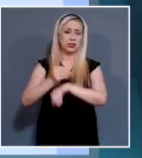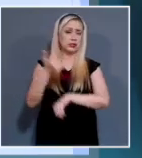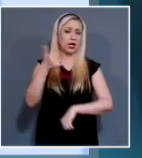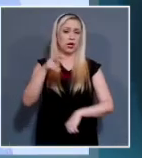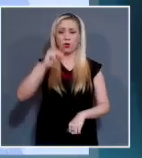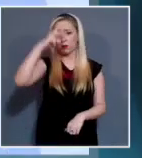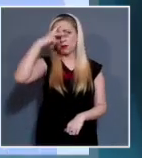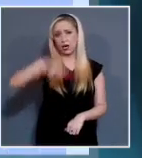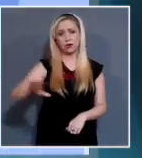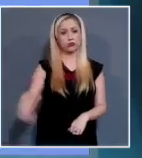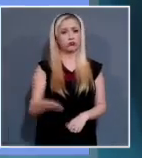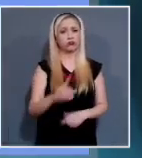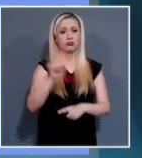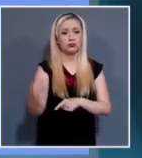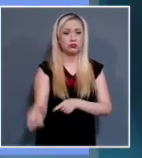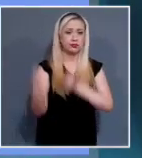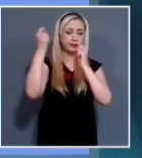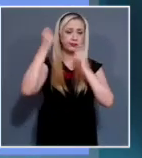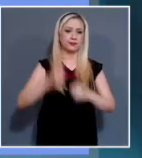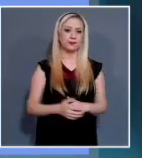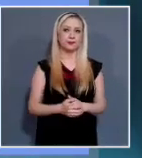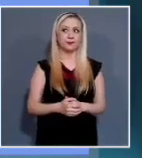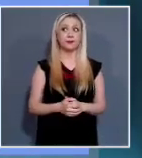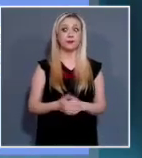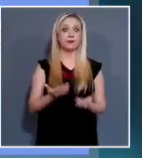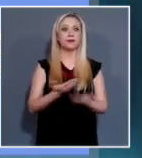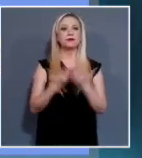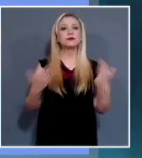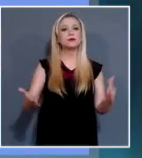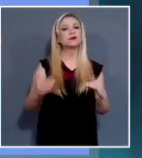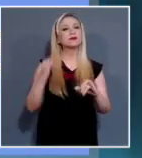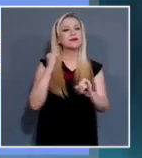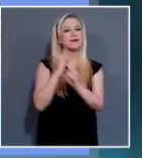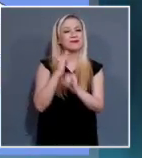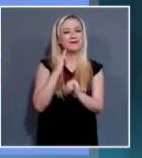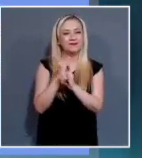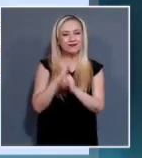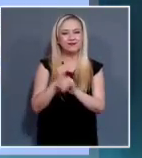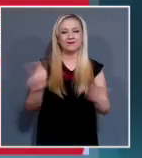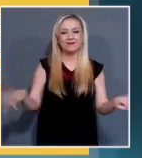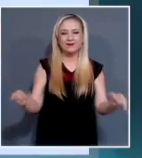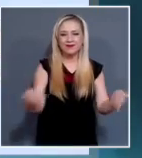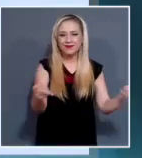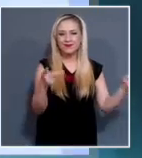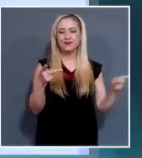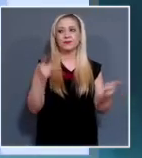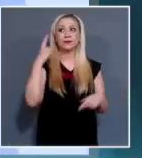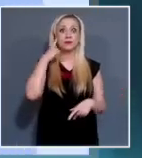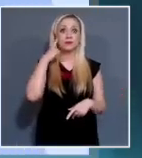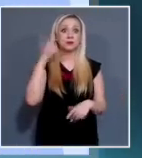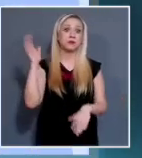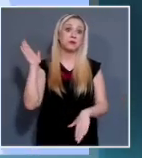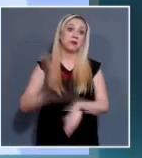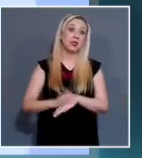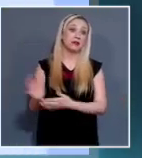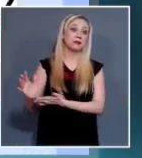por la Asociación Mexicana de Ventas Online, estima que la derrama económica superará la edición 2022, que fue